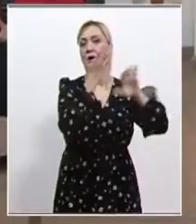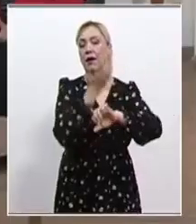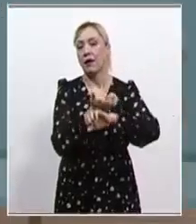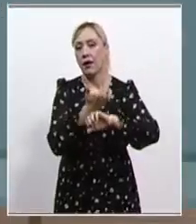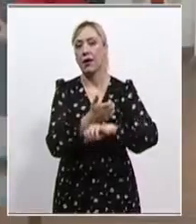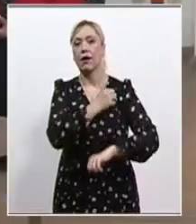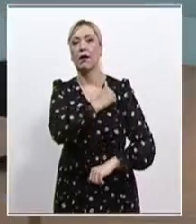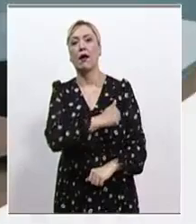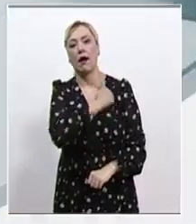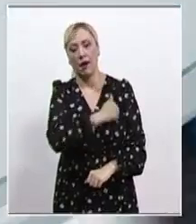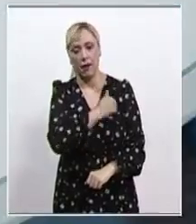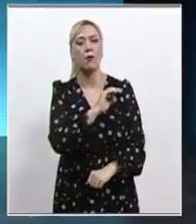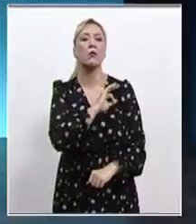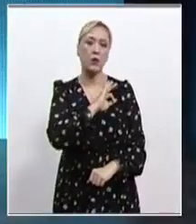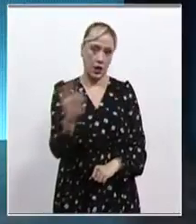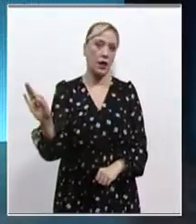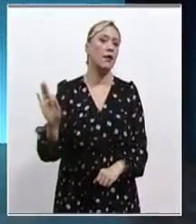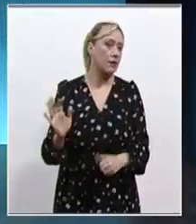Canadá.